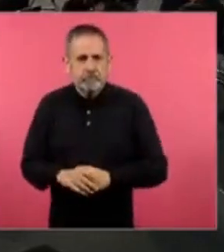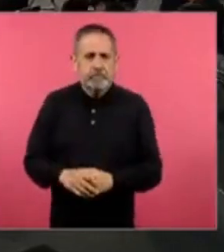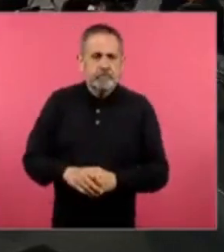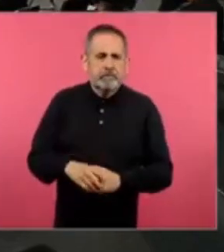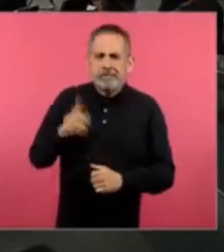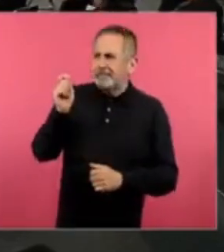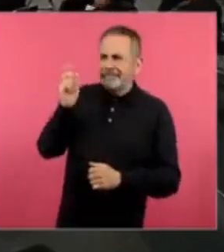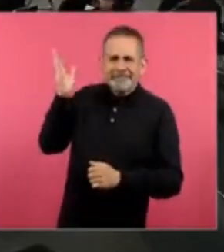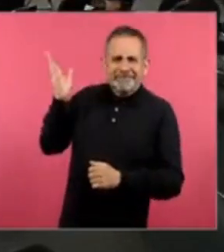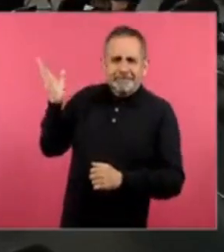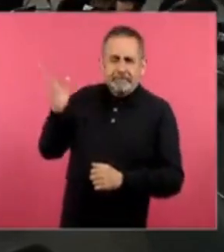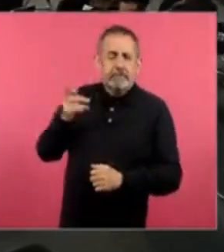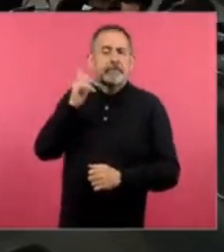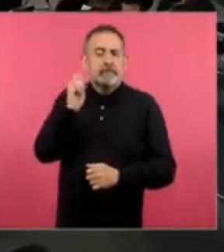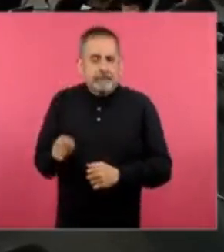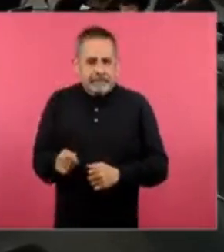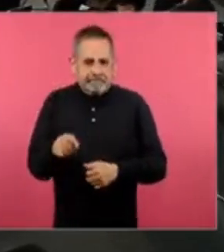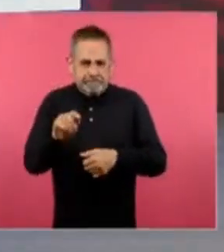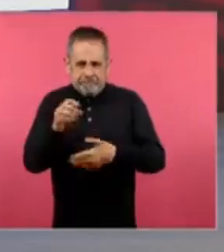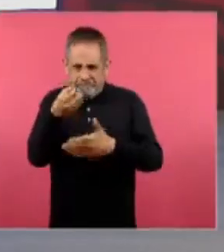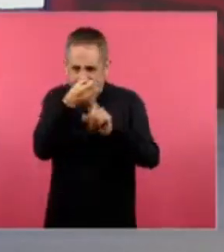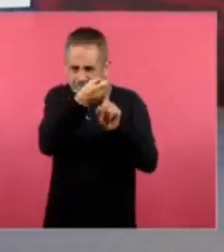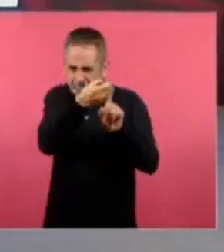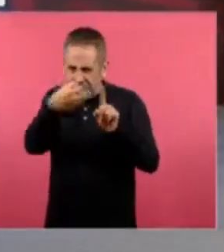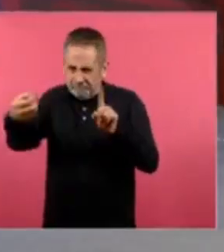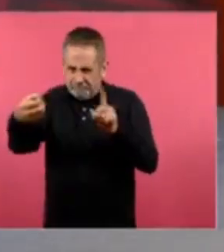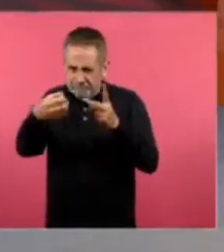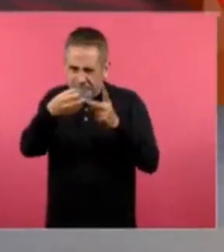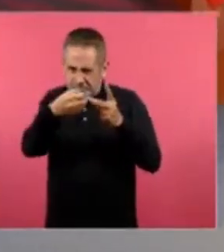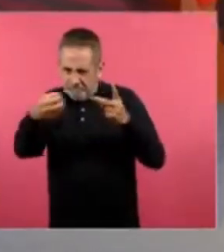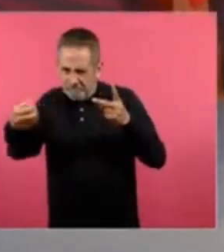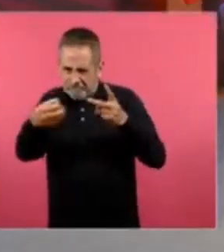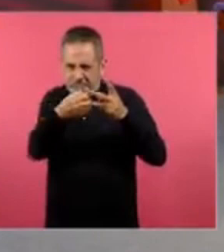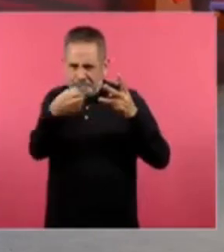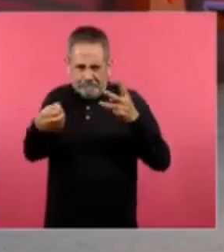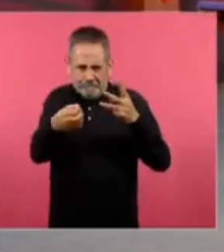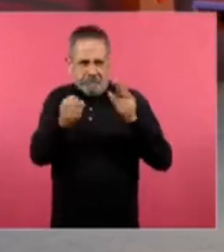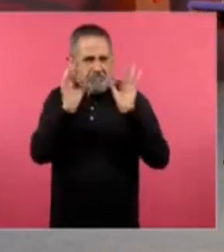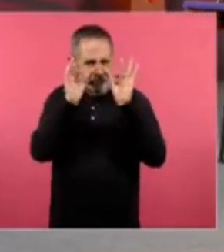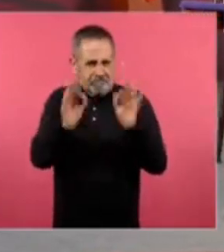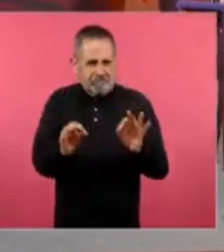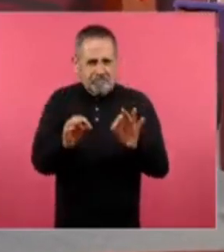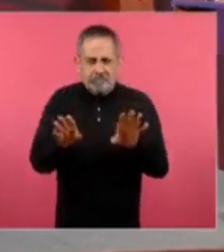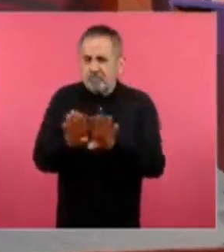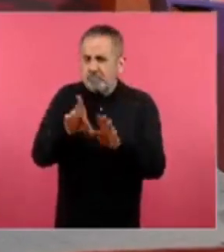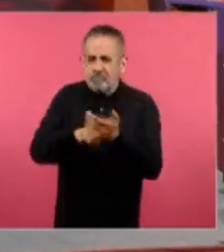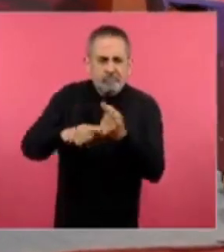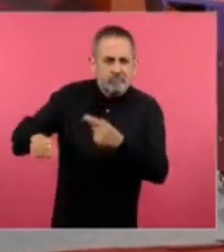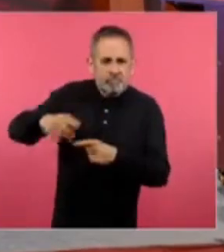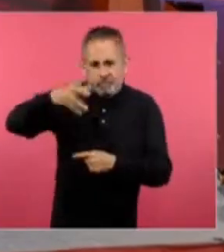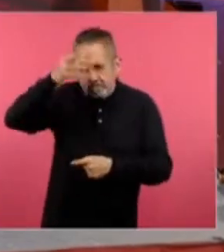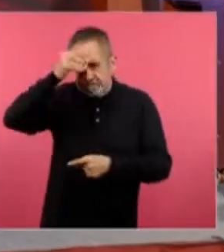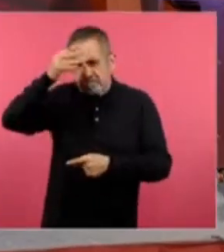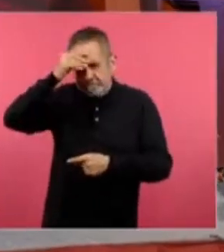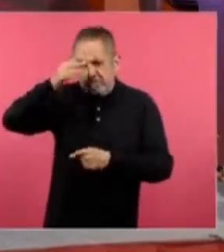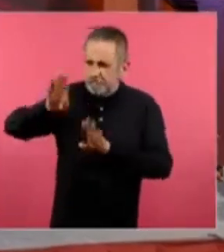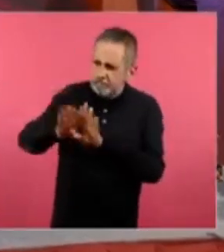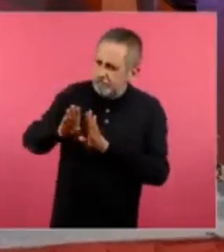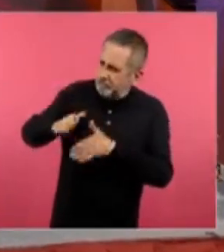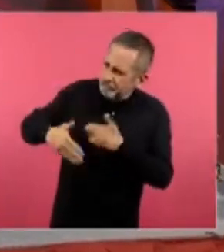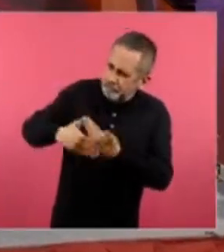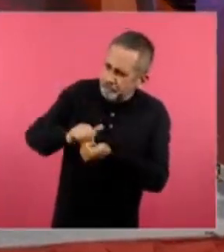es esto? Es sistematizar, es organizar, ordenar los aprendizajes, la forma en que vamos